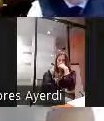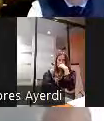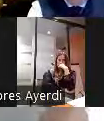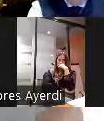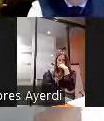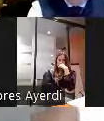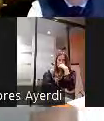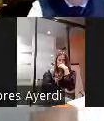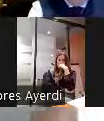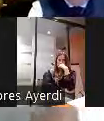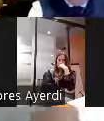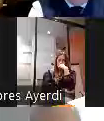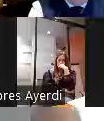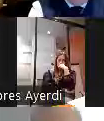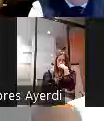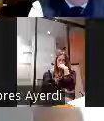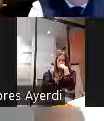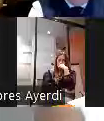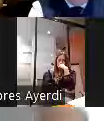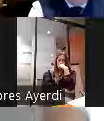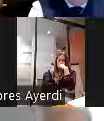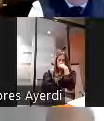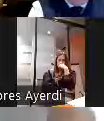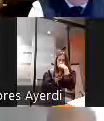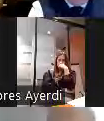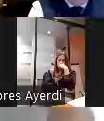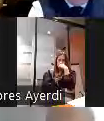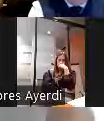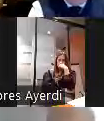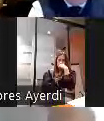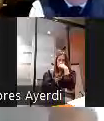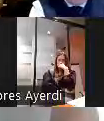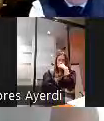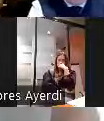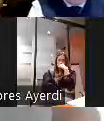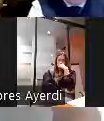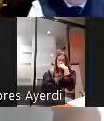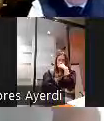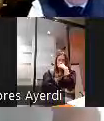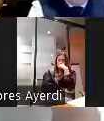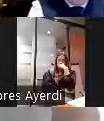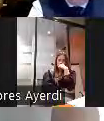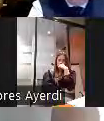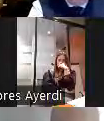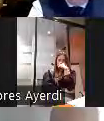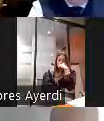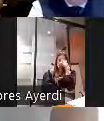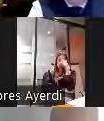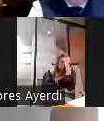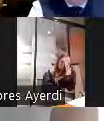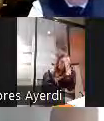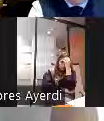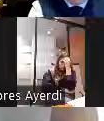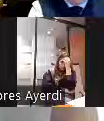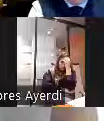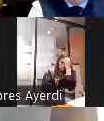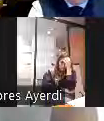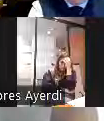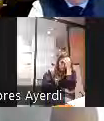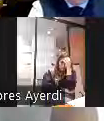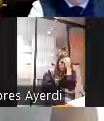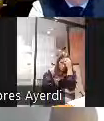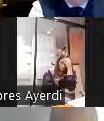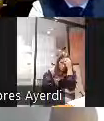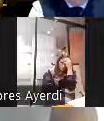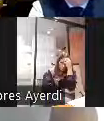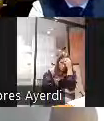conflicto. Todo conflicto magnetiza. Es cuando, a ver, nosotros en la Argentina tenemos, seguramente que en